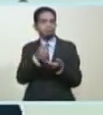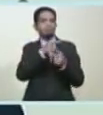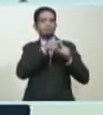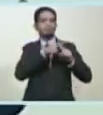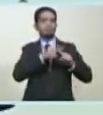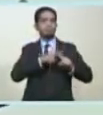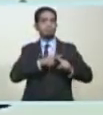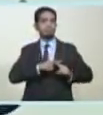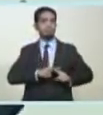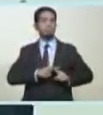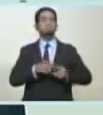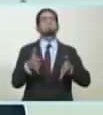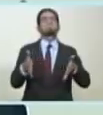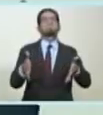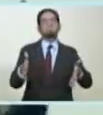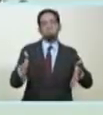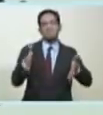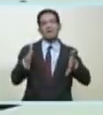en condiciones